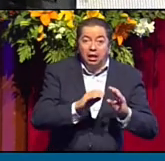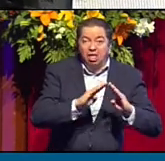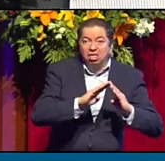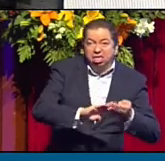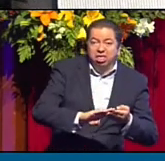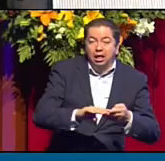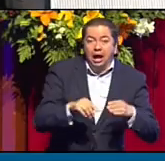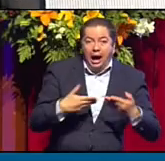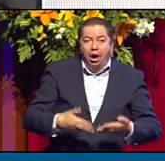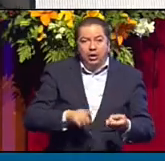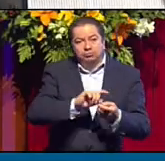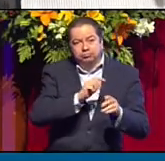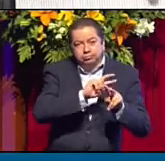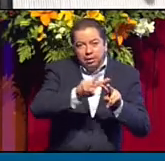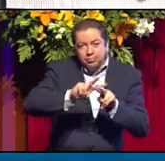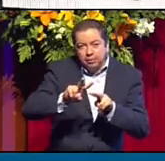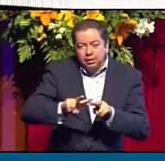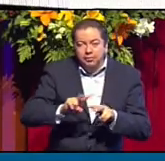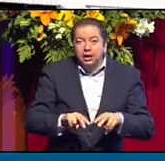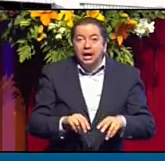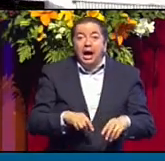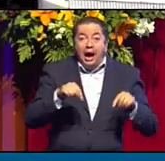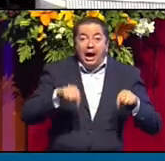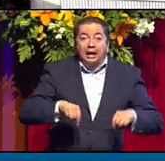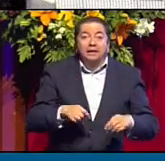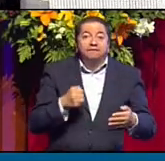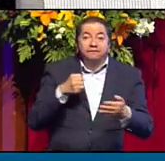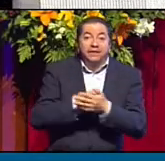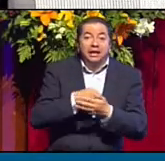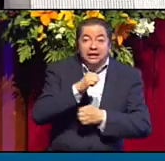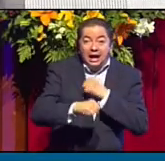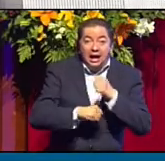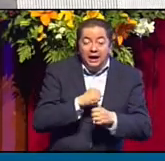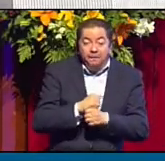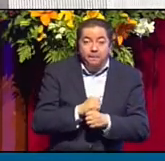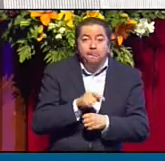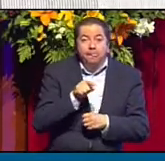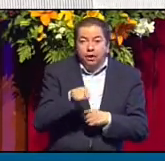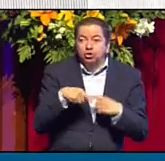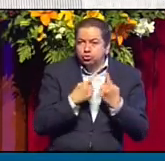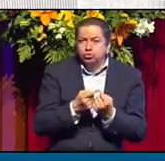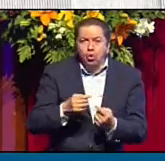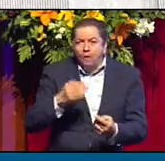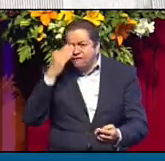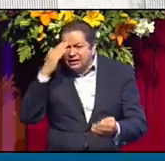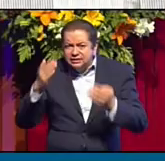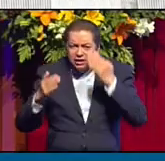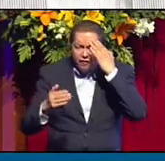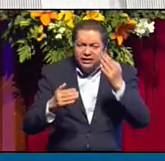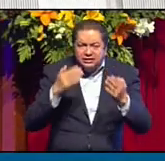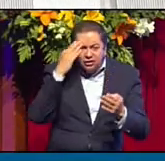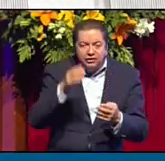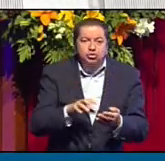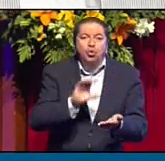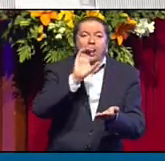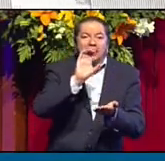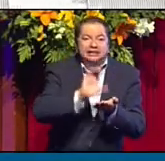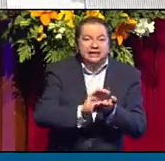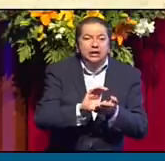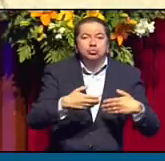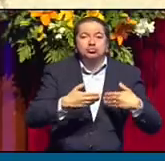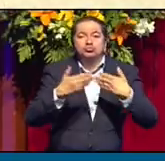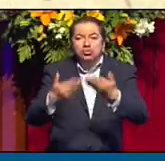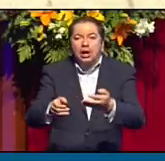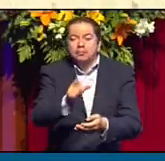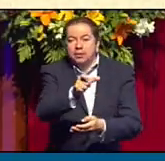que de aquí a fin de año nos vamos a sentir orgullosos, los vecinos de la estación, de los andenes, pero todos, de tener ese centro y entregárselo a